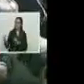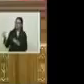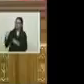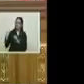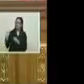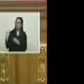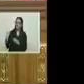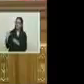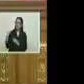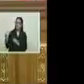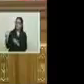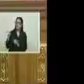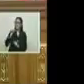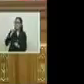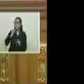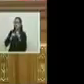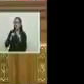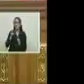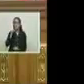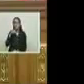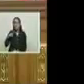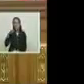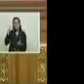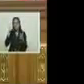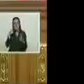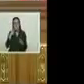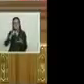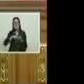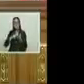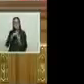nosotros pestes, llamó al pueblo chavista peste.